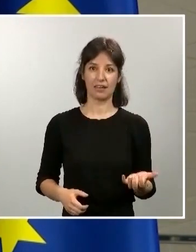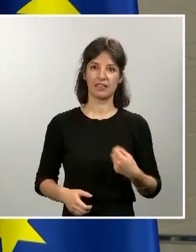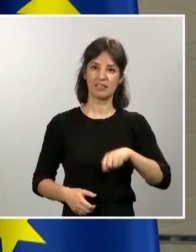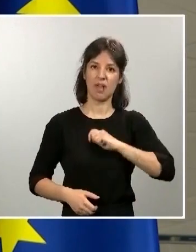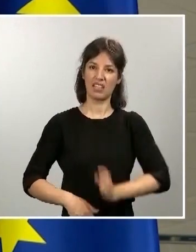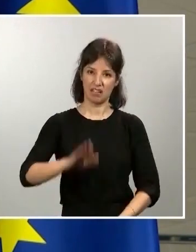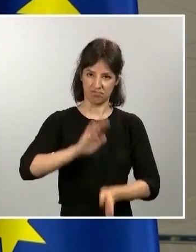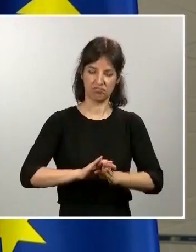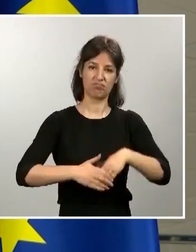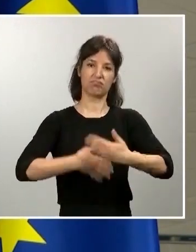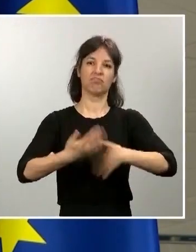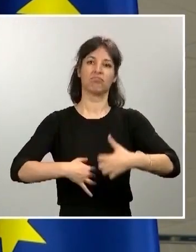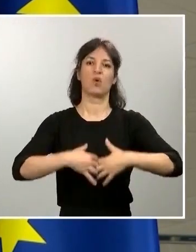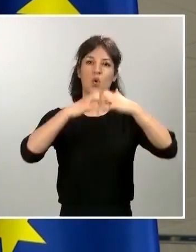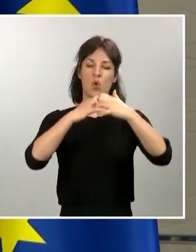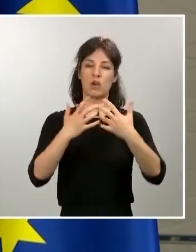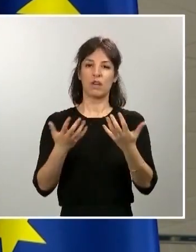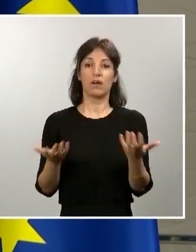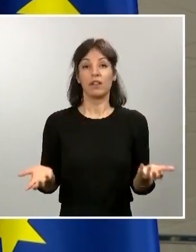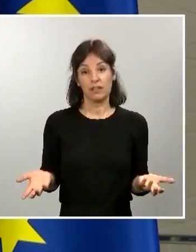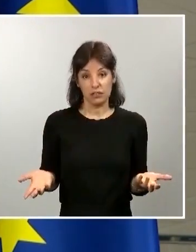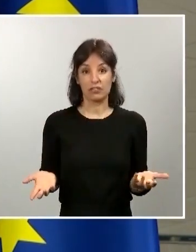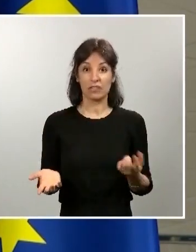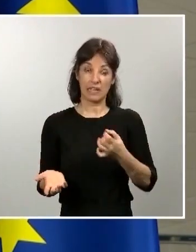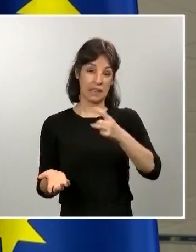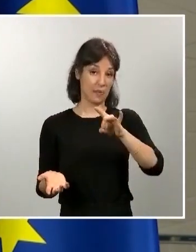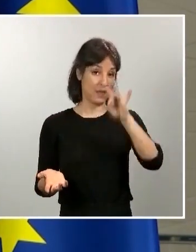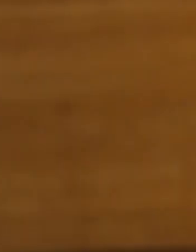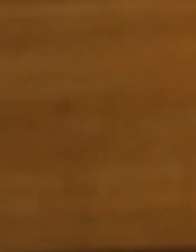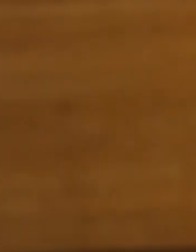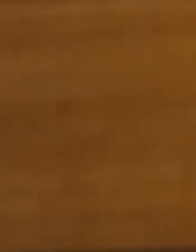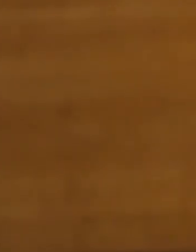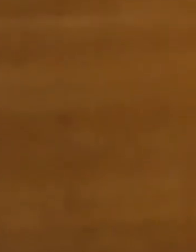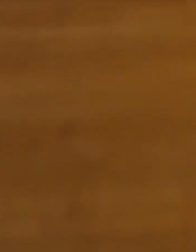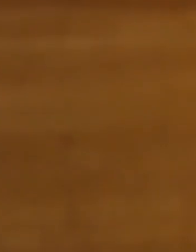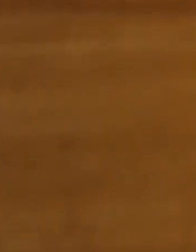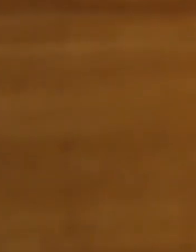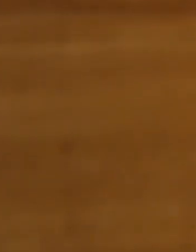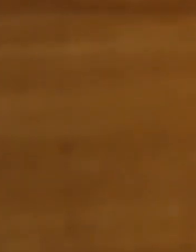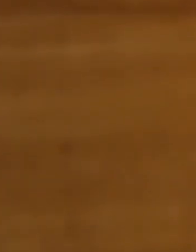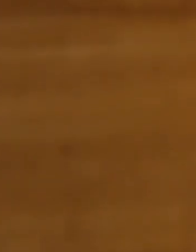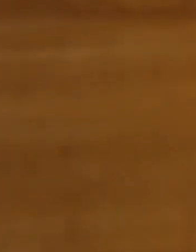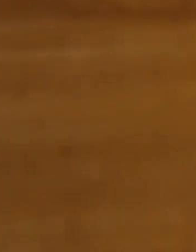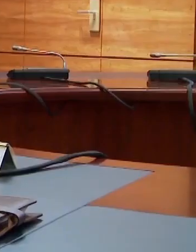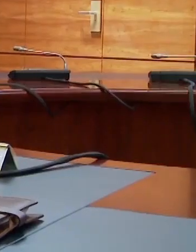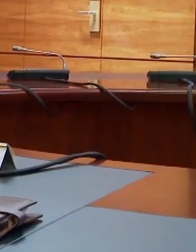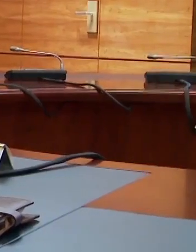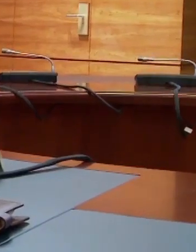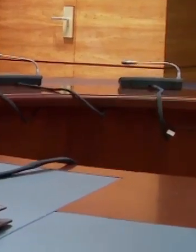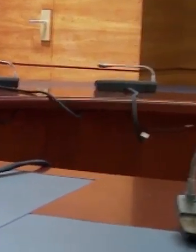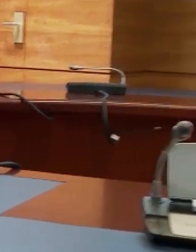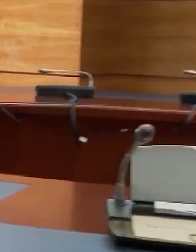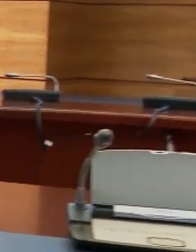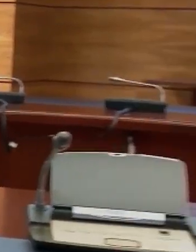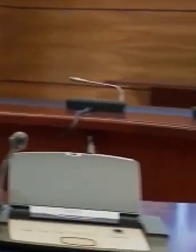Y, por lo tanto, en la medida en que esa idea se entienda, pues se participará o no. Asimismo, el ministro de Sanidad, Salvador Illa, ha defendido